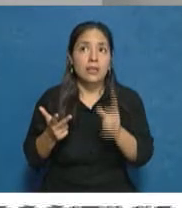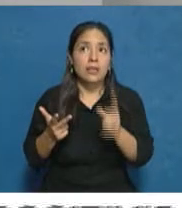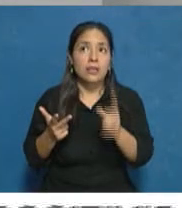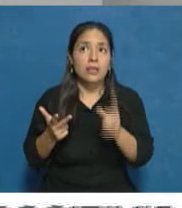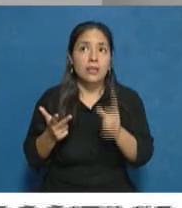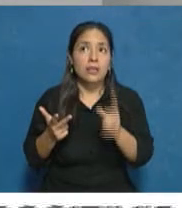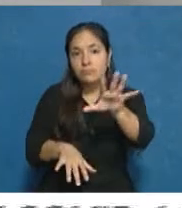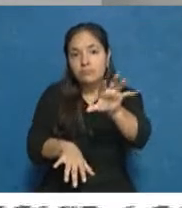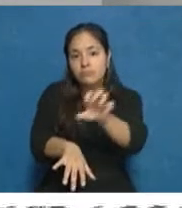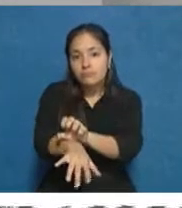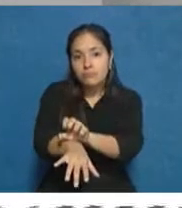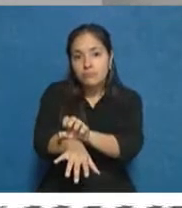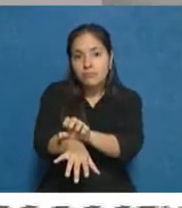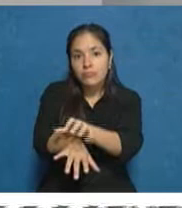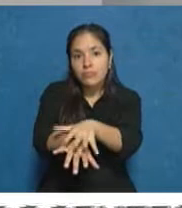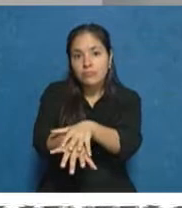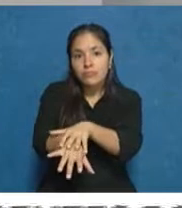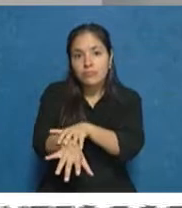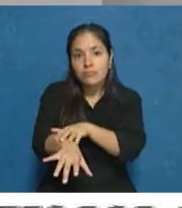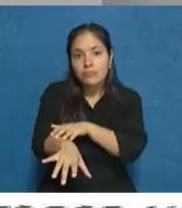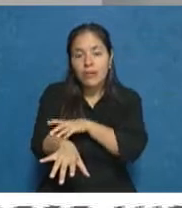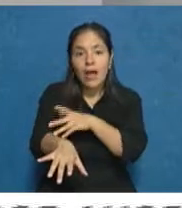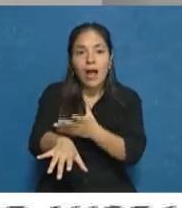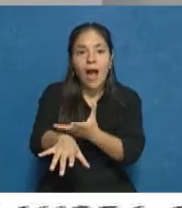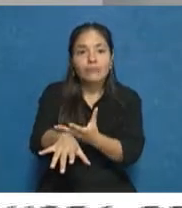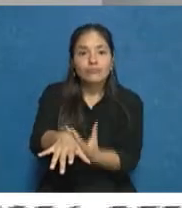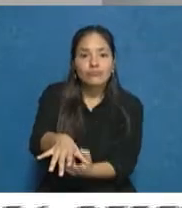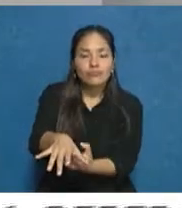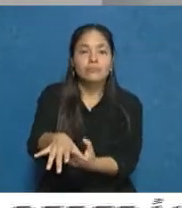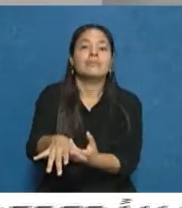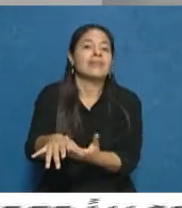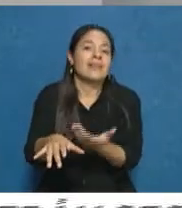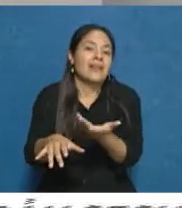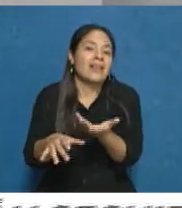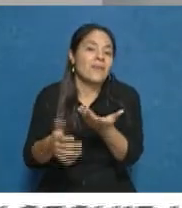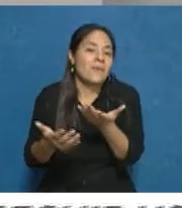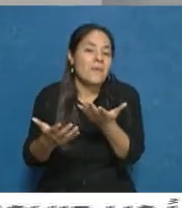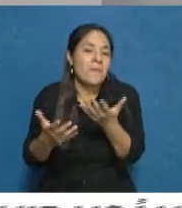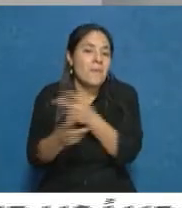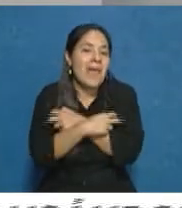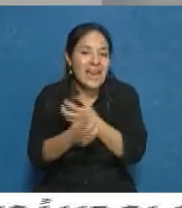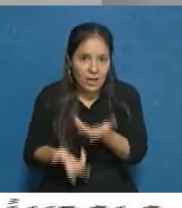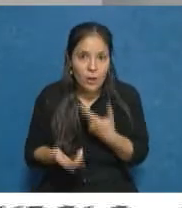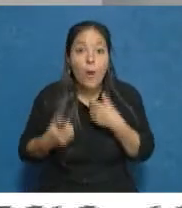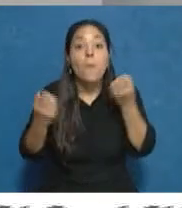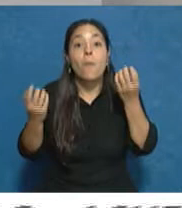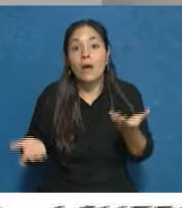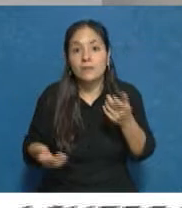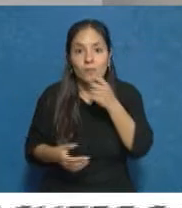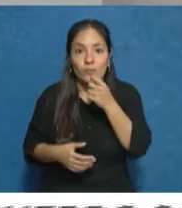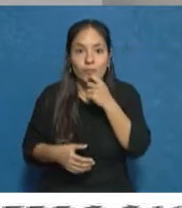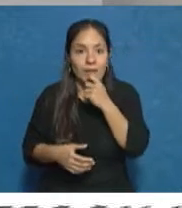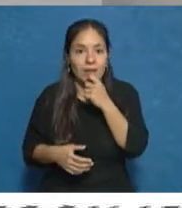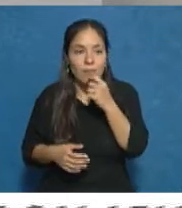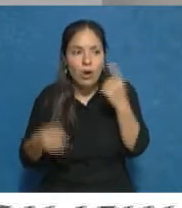pueda ingresar a nuestro organismo a través de un fenómeno de absorción. Es por eso que, para poder evitar y minimizar los efectos biológicos que